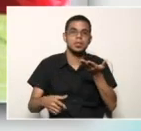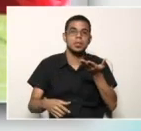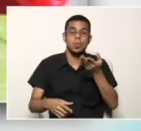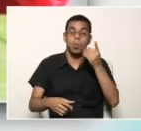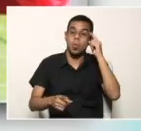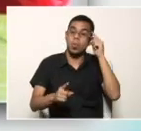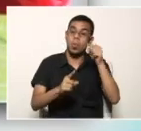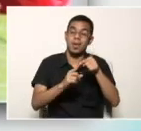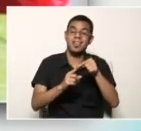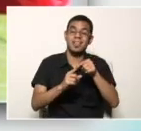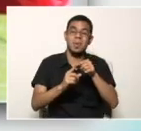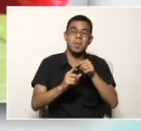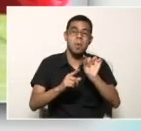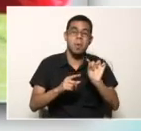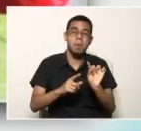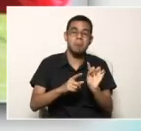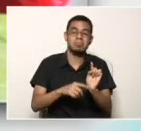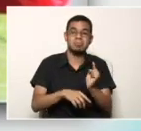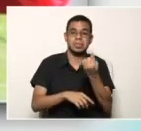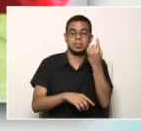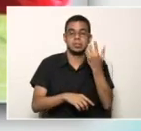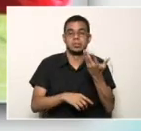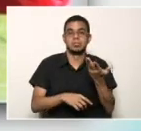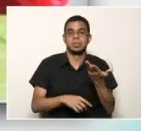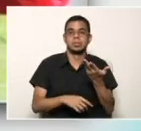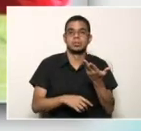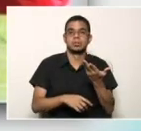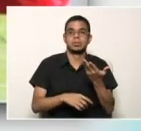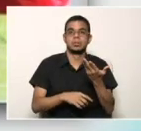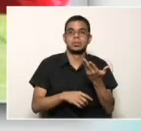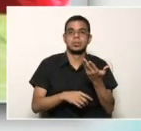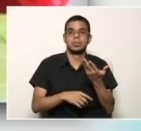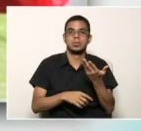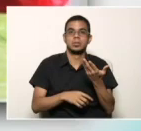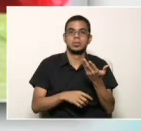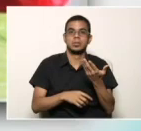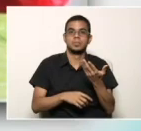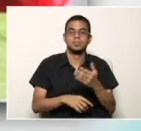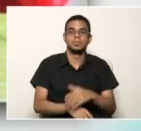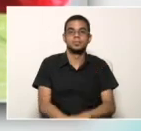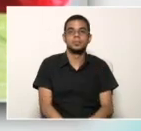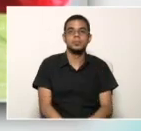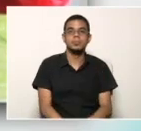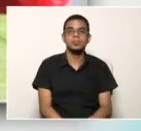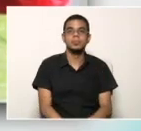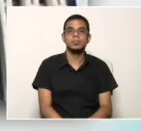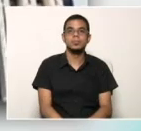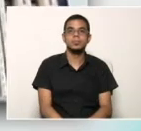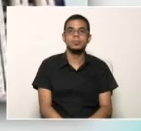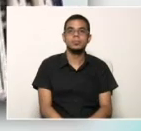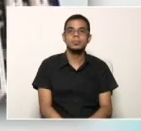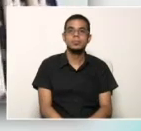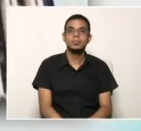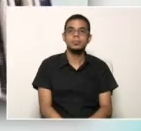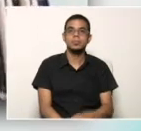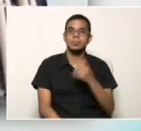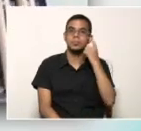en la computadora como tal, por supuesto, es la que contiene todos los dispositivos de la computadora.